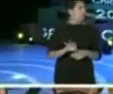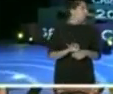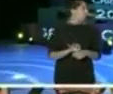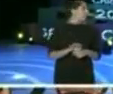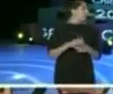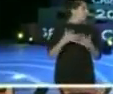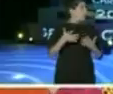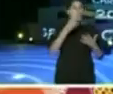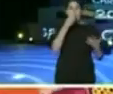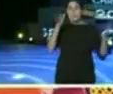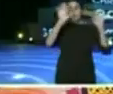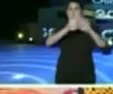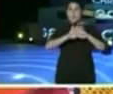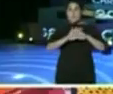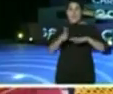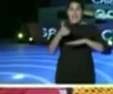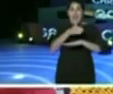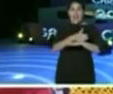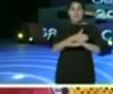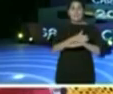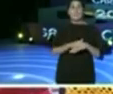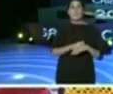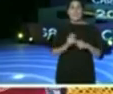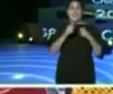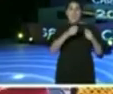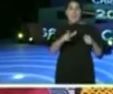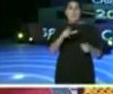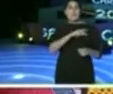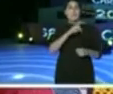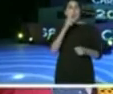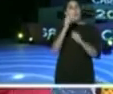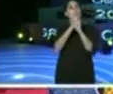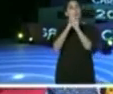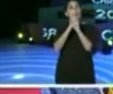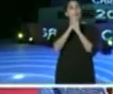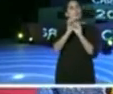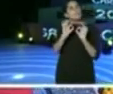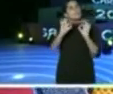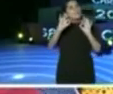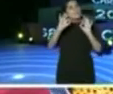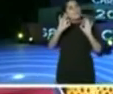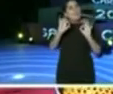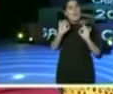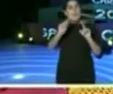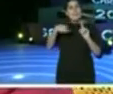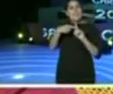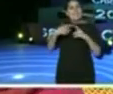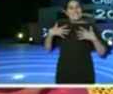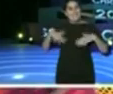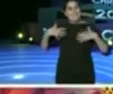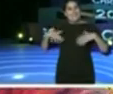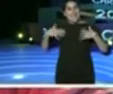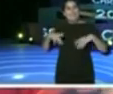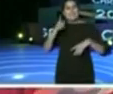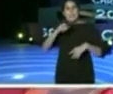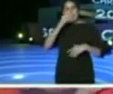Bueno, pues muy buenas noches. Antes que nada, le queríamos dar este premio a una murga por su exquisita presentación y simpatía. También darle la